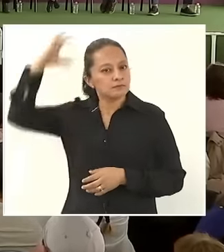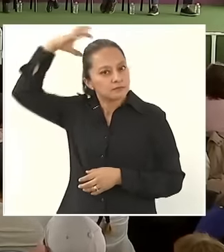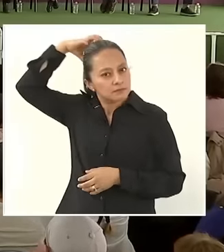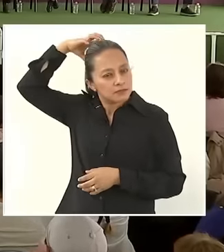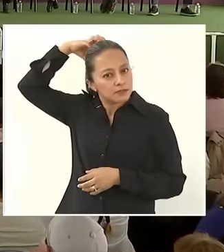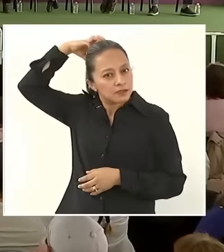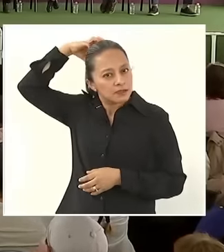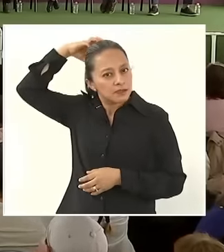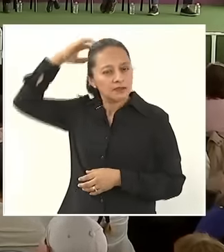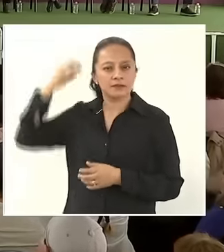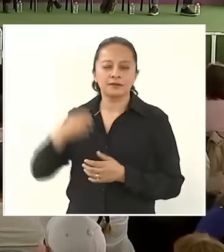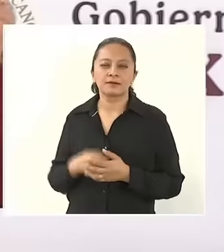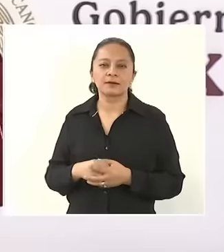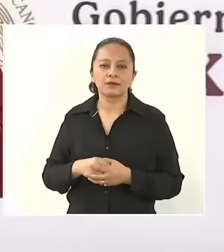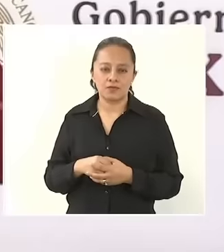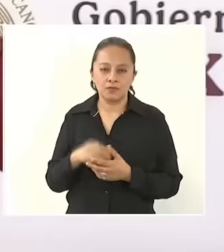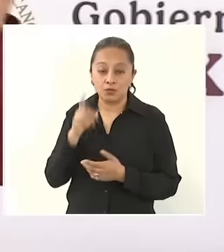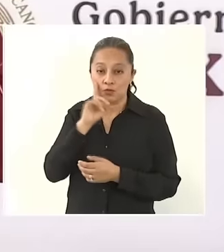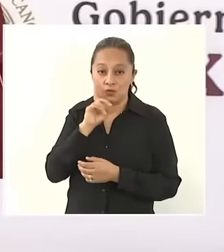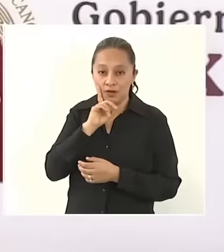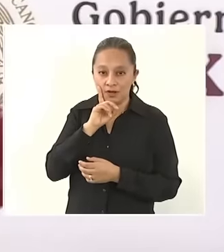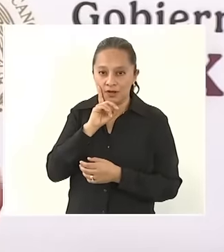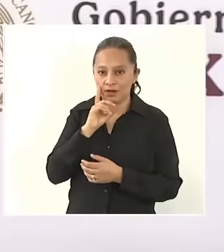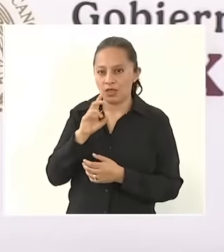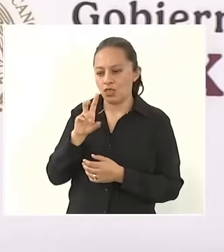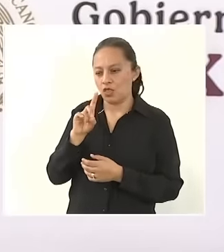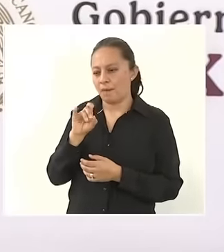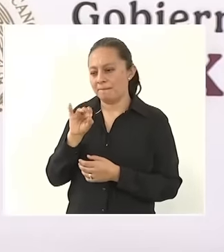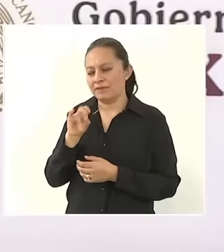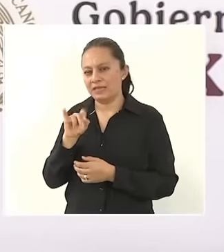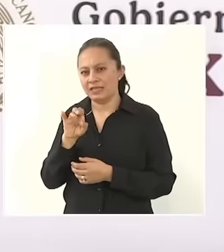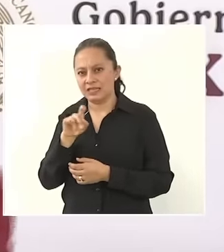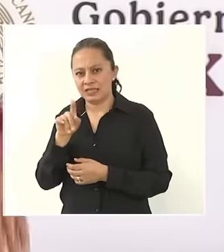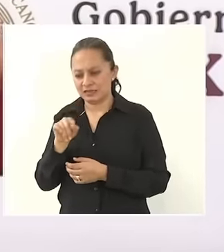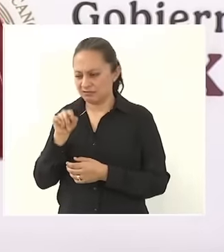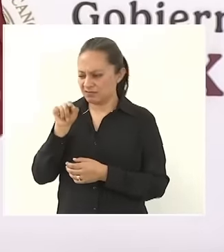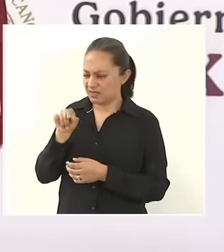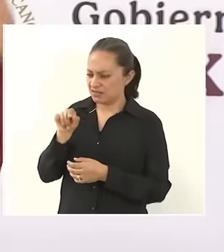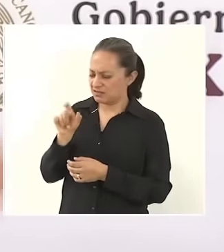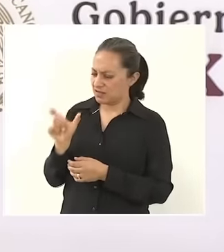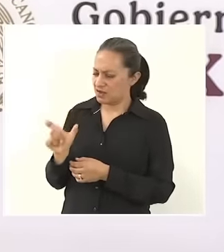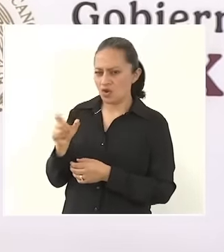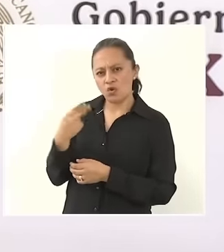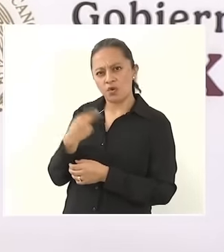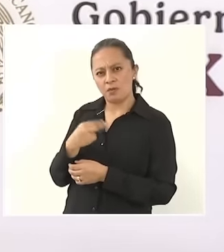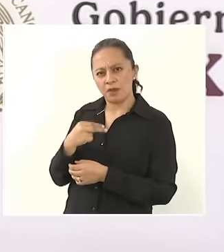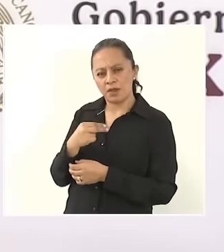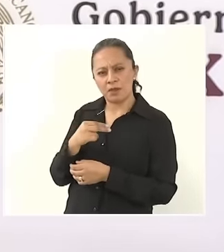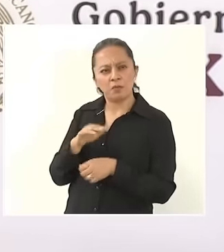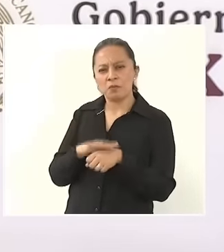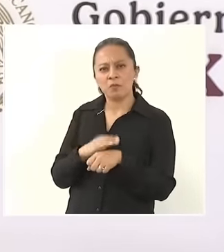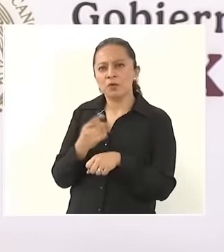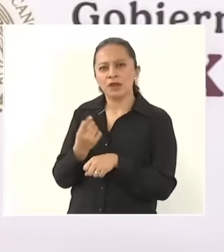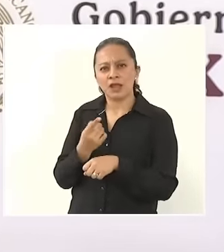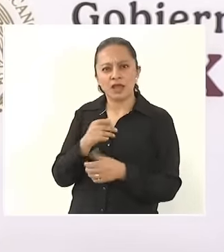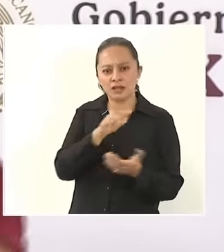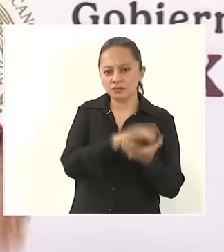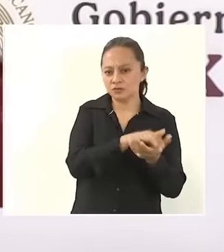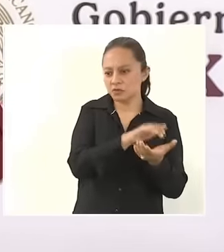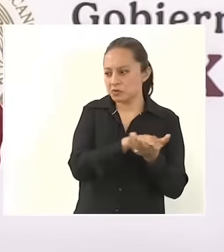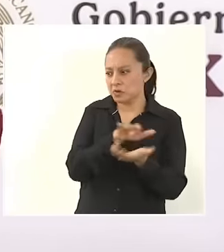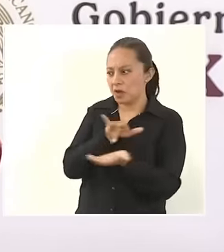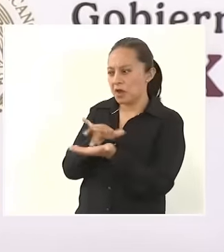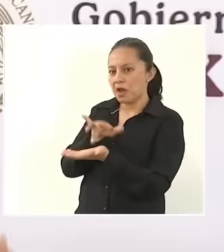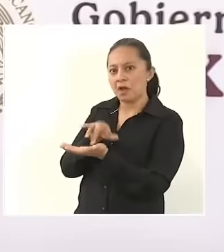de Domínguez, que por cierto, el de Domínguez no debería de estar tanto, porque el marido después no la apoyó. Más bien vamos a